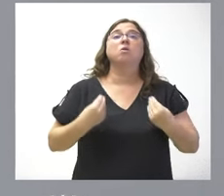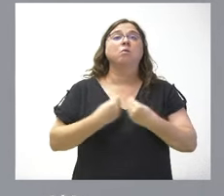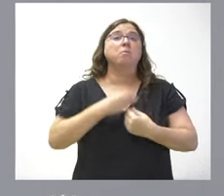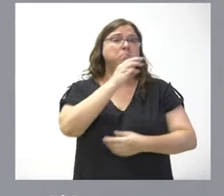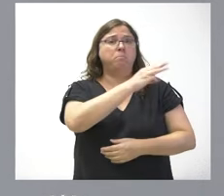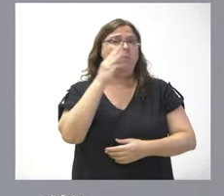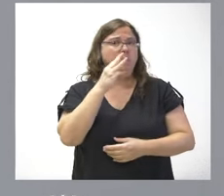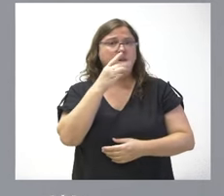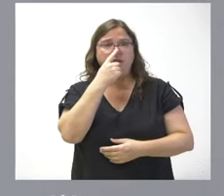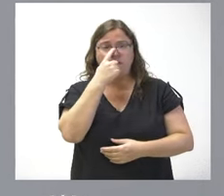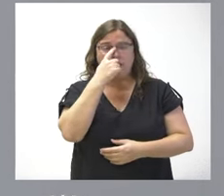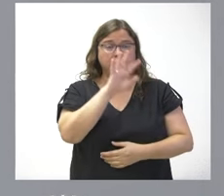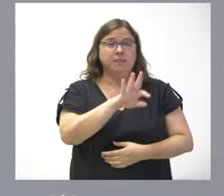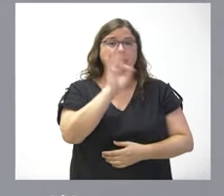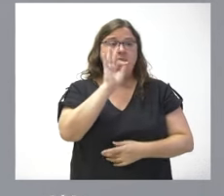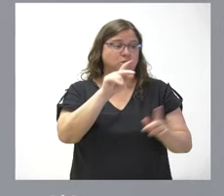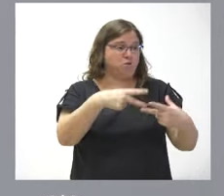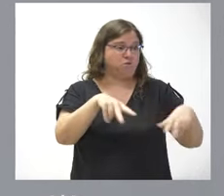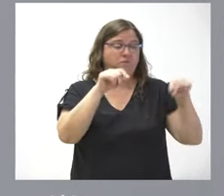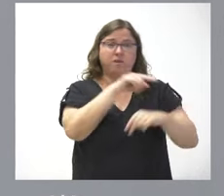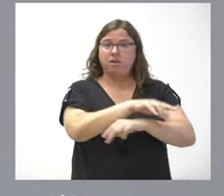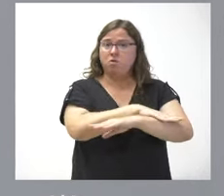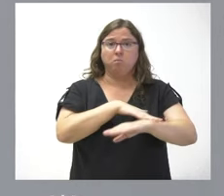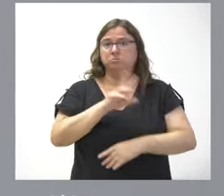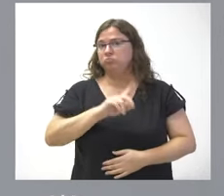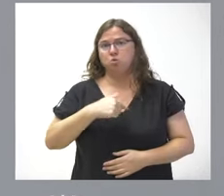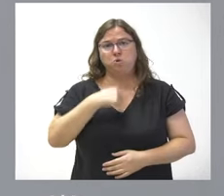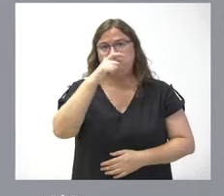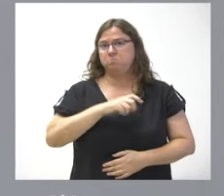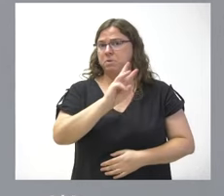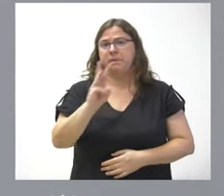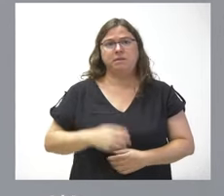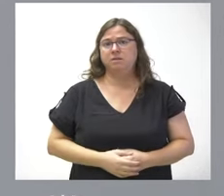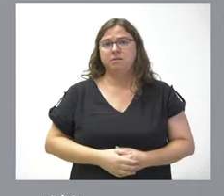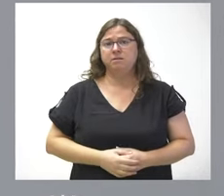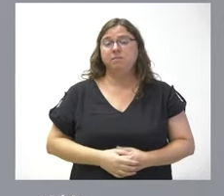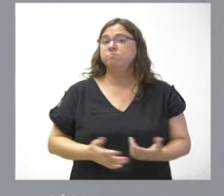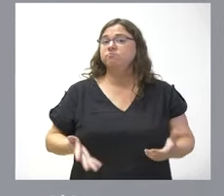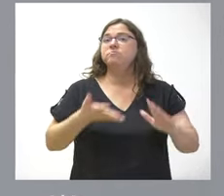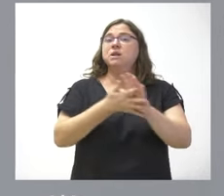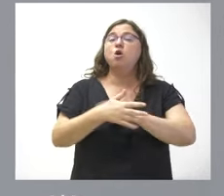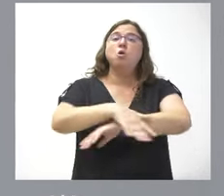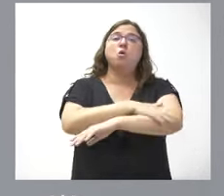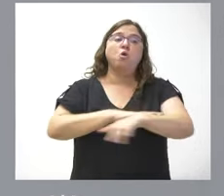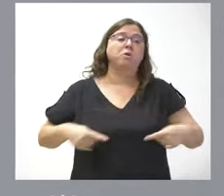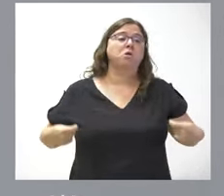coasionsitas eh Por finalizado ese gobierno de coalición y por tanto era un gobierno de coalición que a nosotros nos parecía